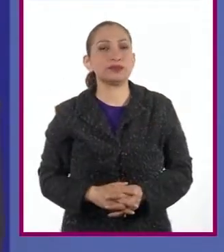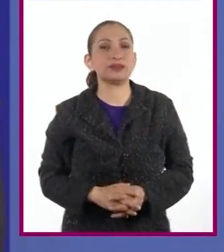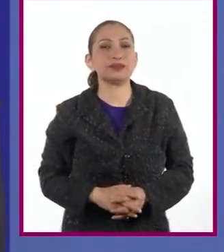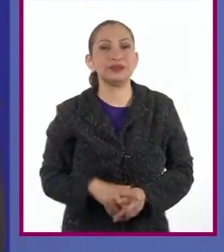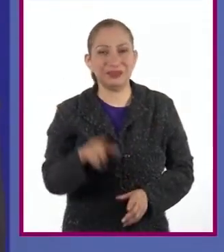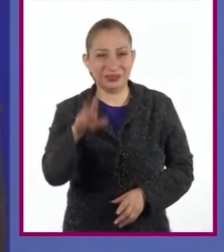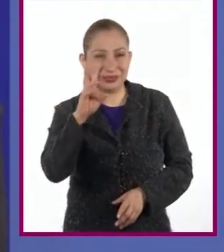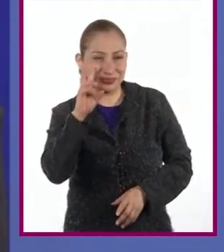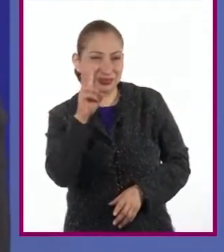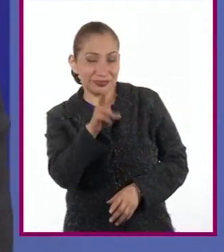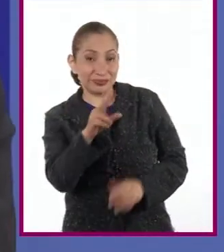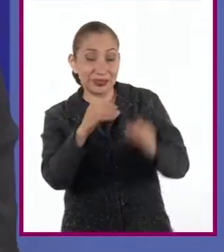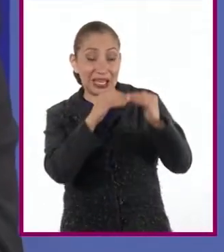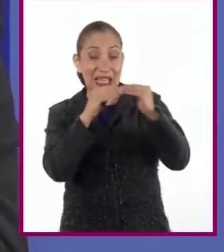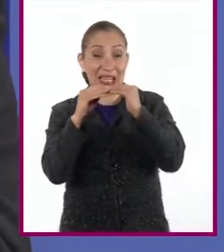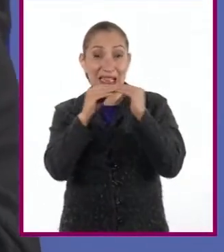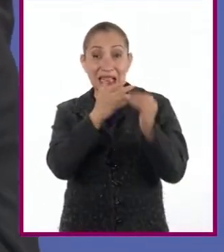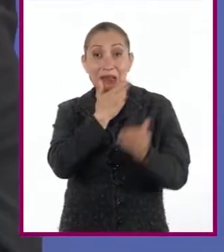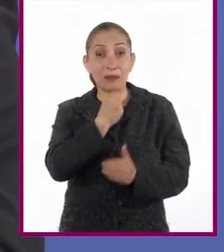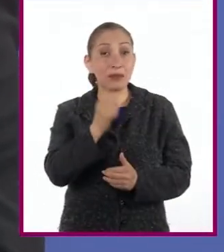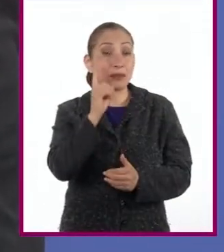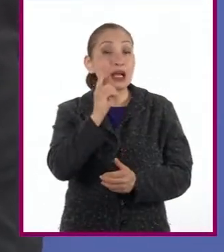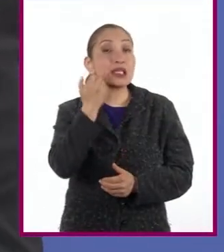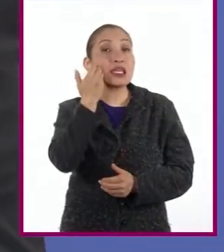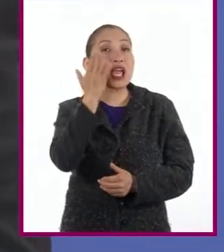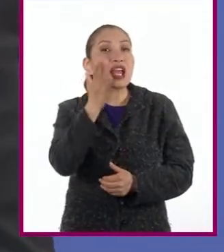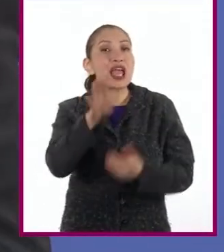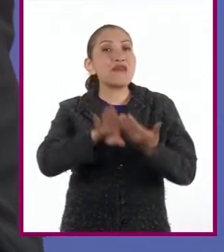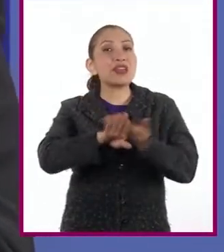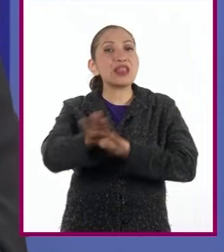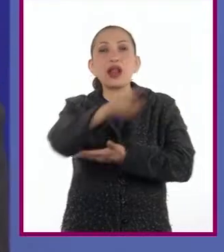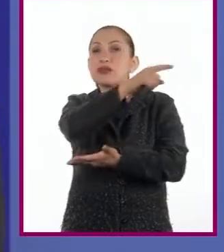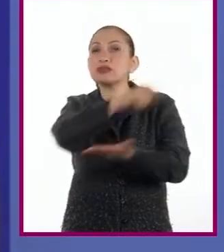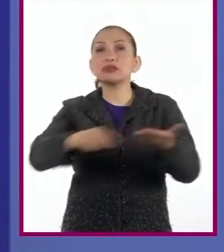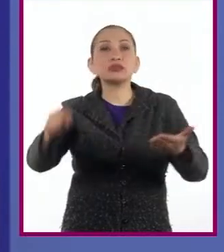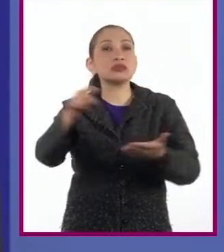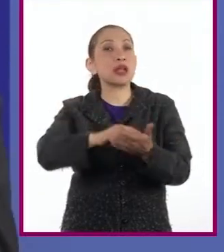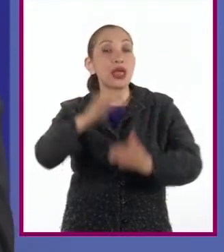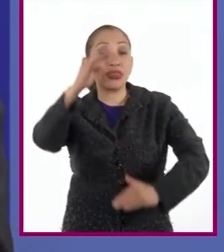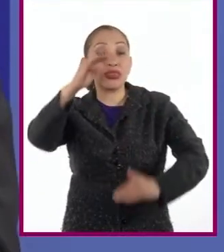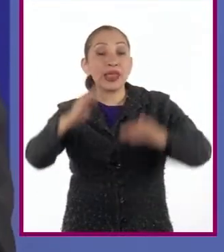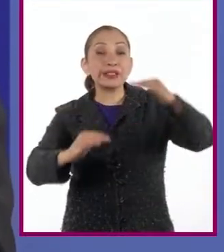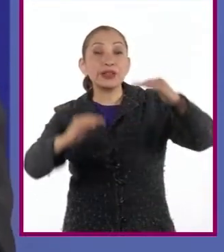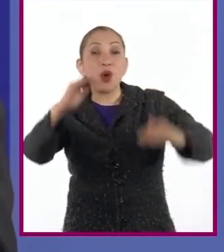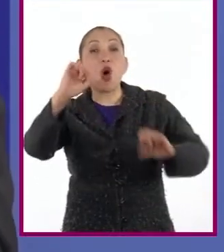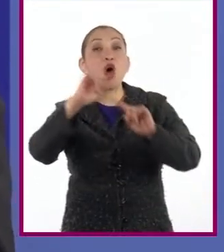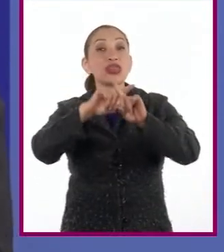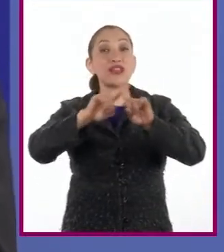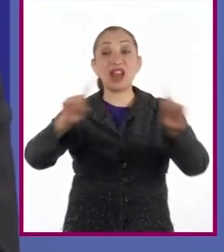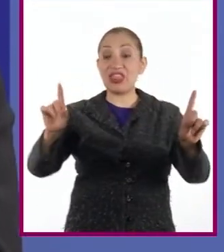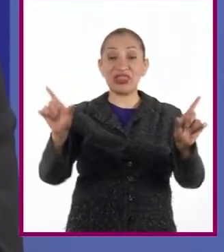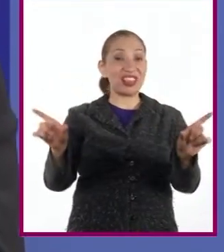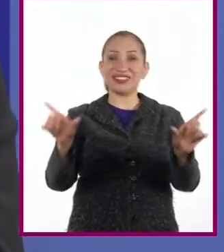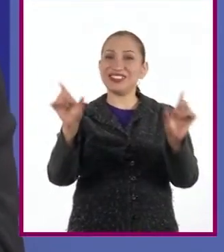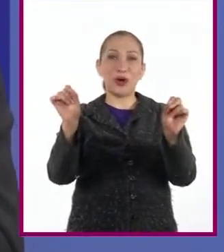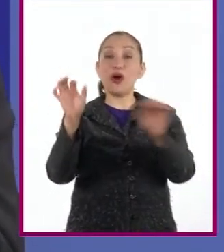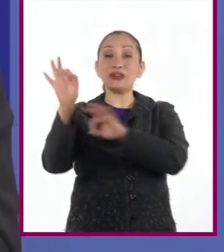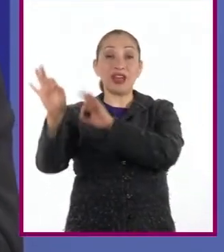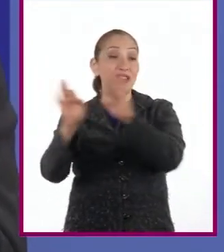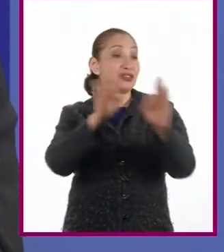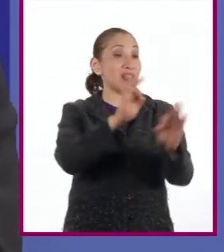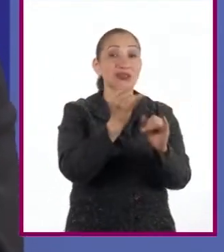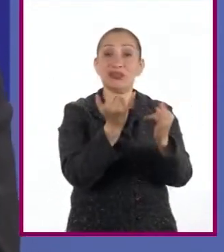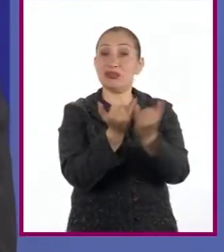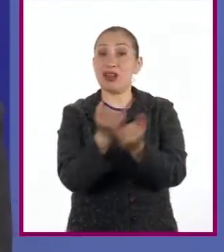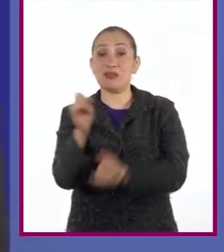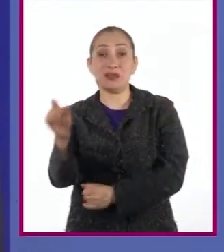Como apreciaron, la equidad de género busca evitar y eliminar las desigualdades o diferencias en el trato entre las